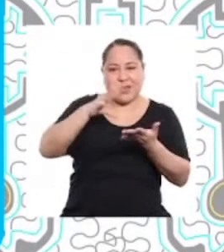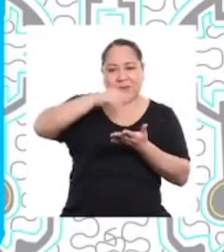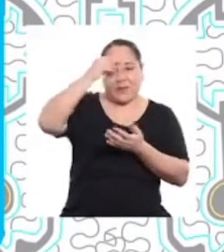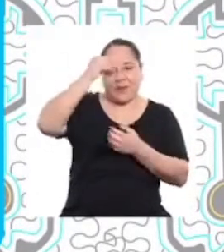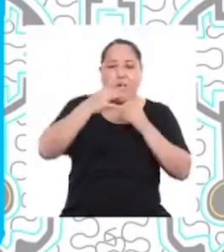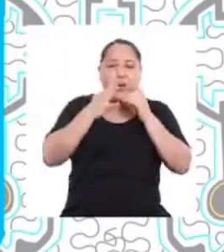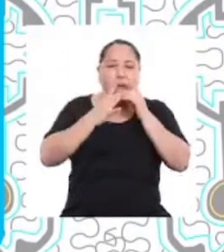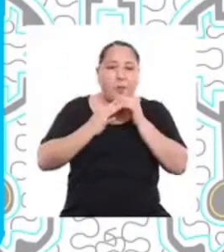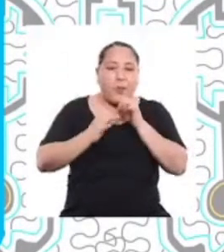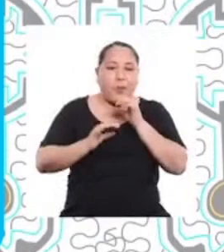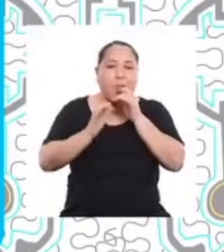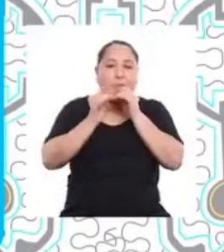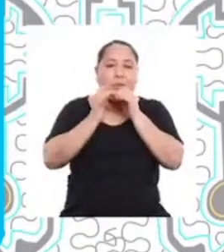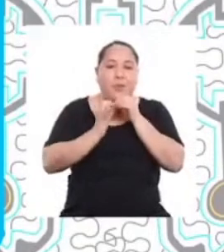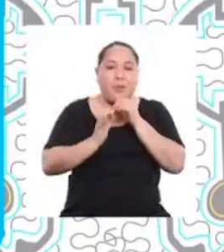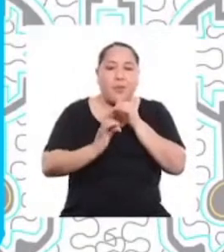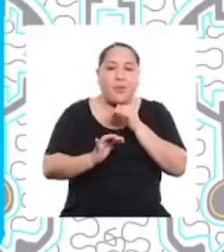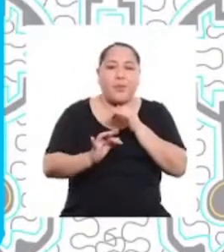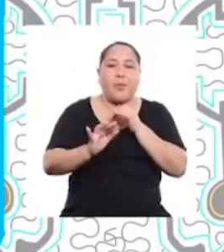aprendido.